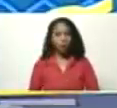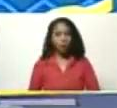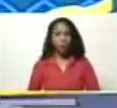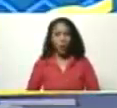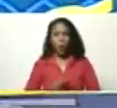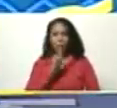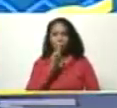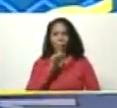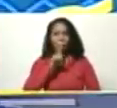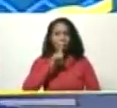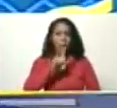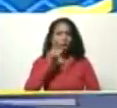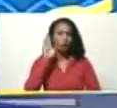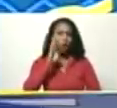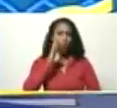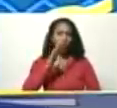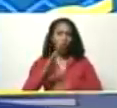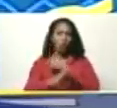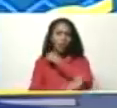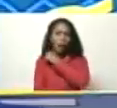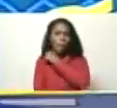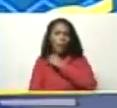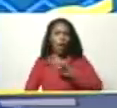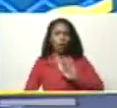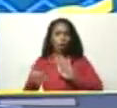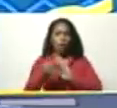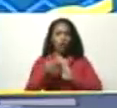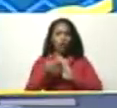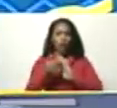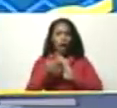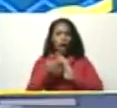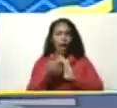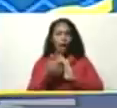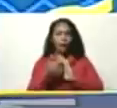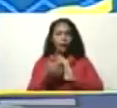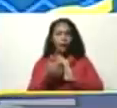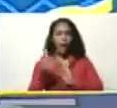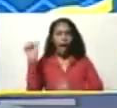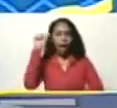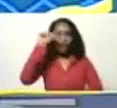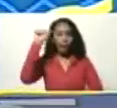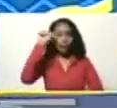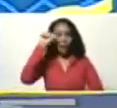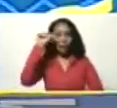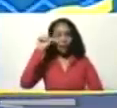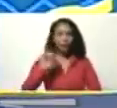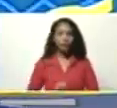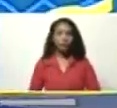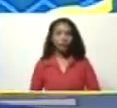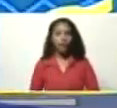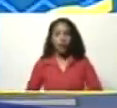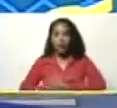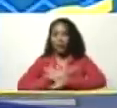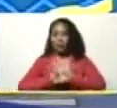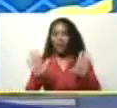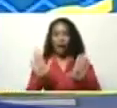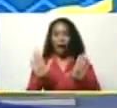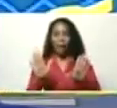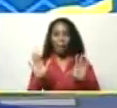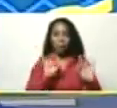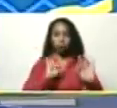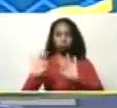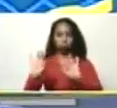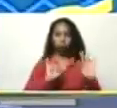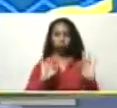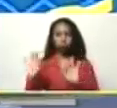criminales contra Afganistán. Ya preparaban